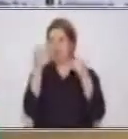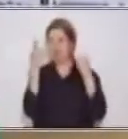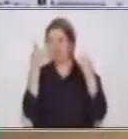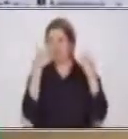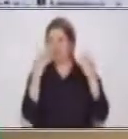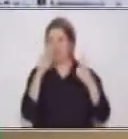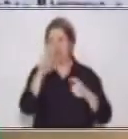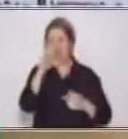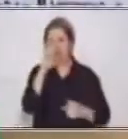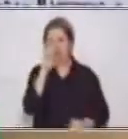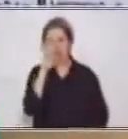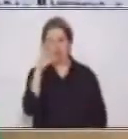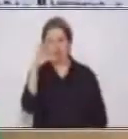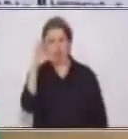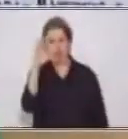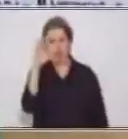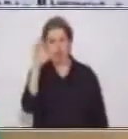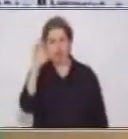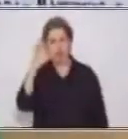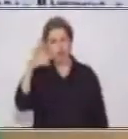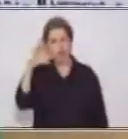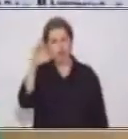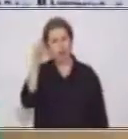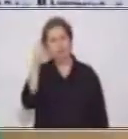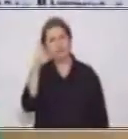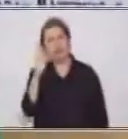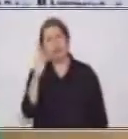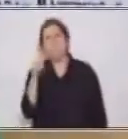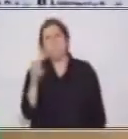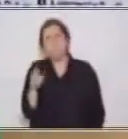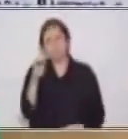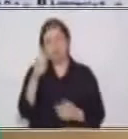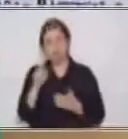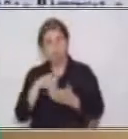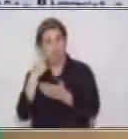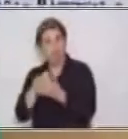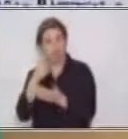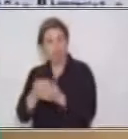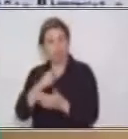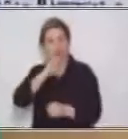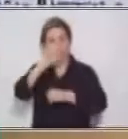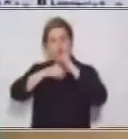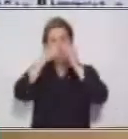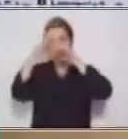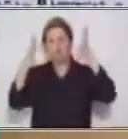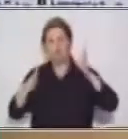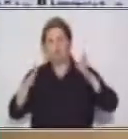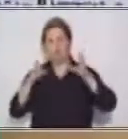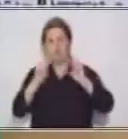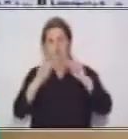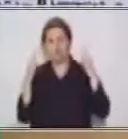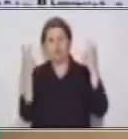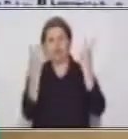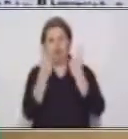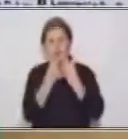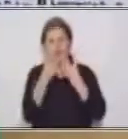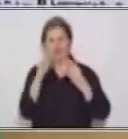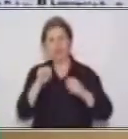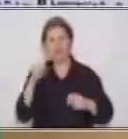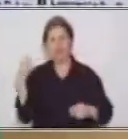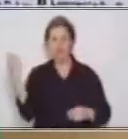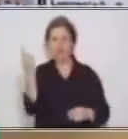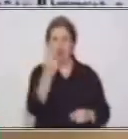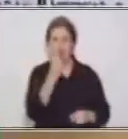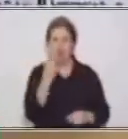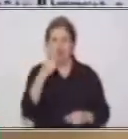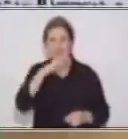Lucrecia fue al mercado, y Lucrecia gastó 231 comprando frutas y verduras. Todo lo que tengo